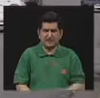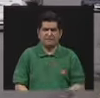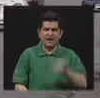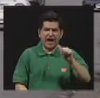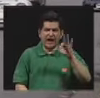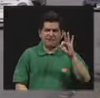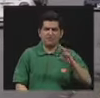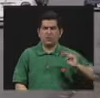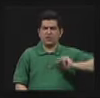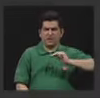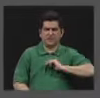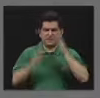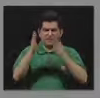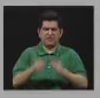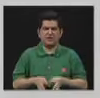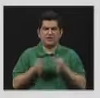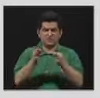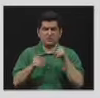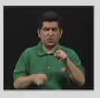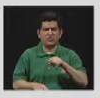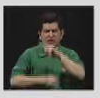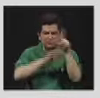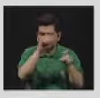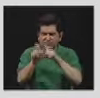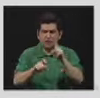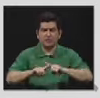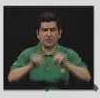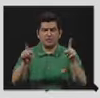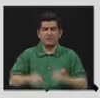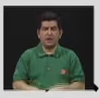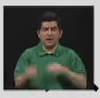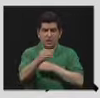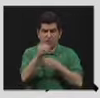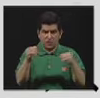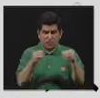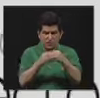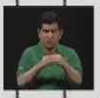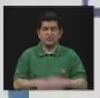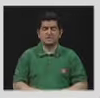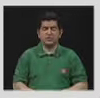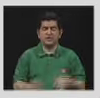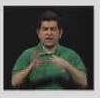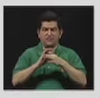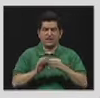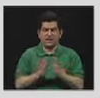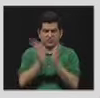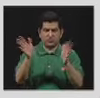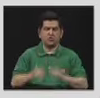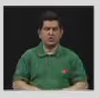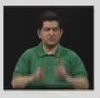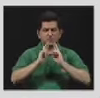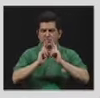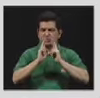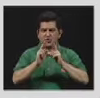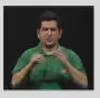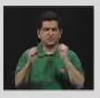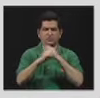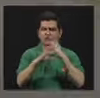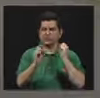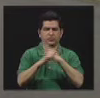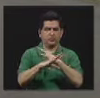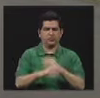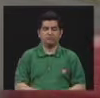posición de Alan Flores, ministro de Turismo, acerca de estos cuestionamientos, pero la agencia que maneja sus relaciones públicas no contestó a los correos